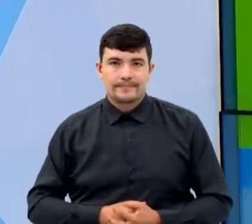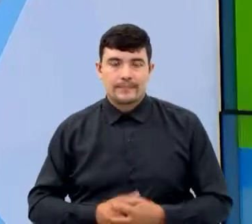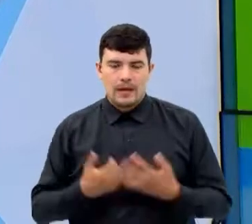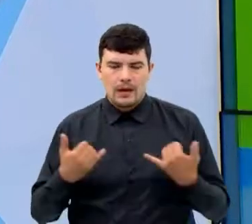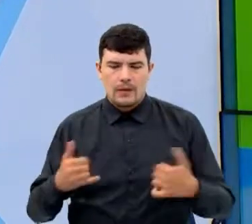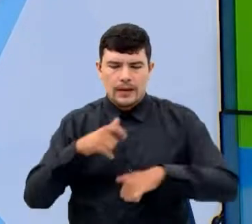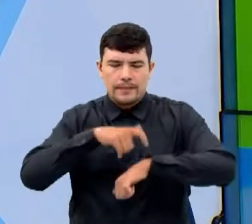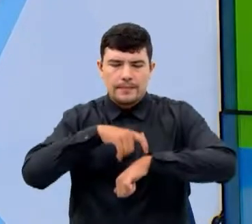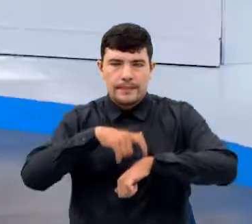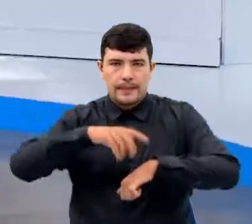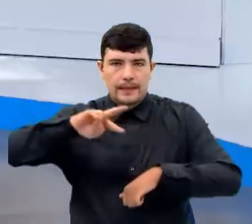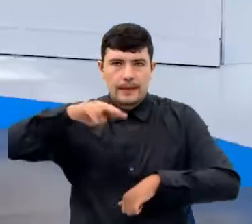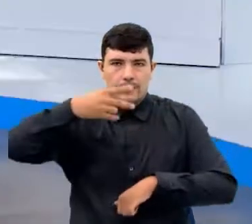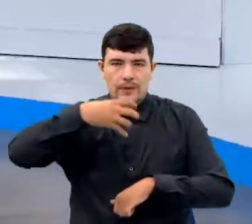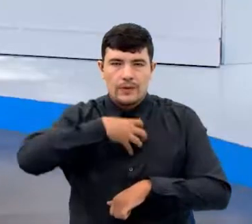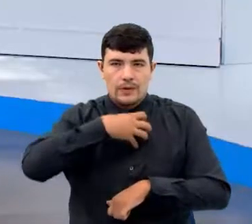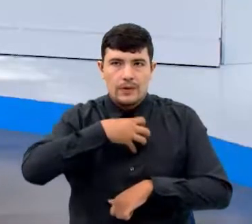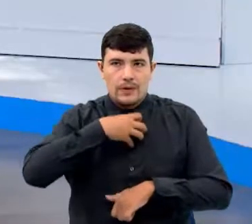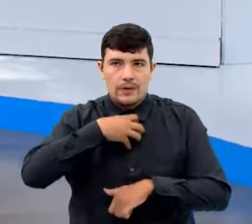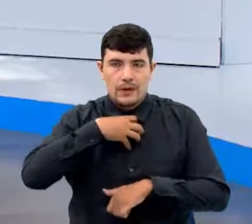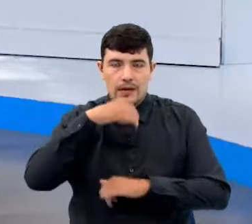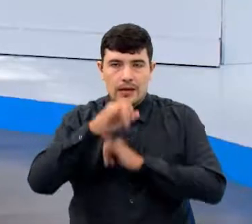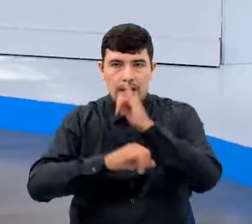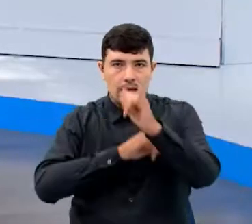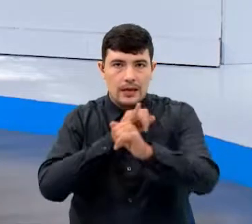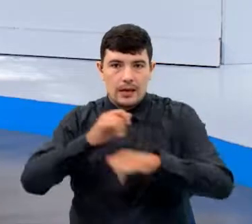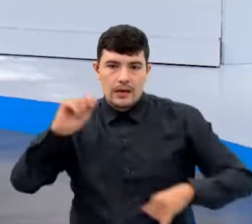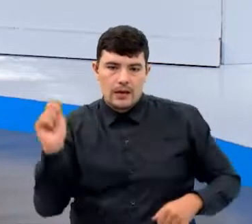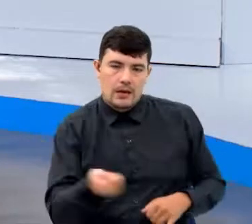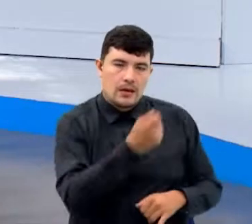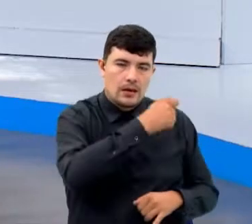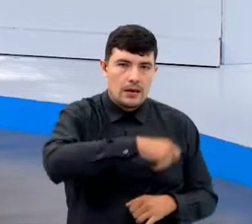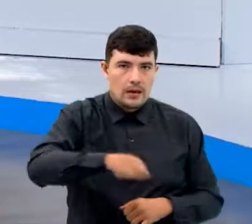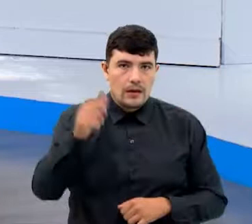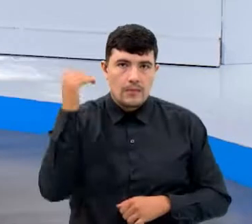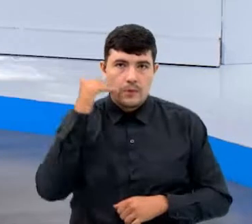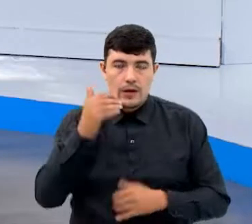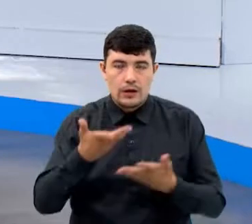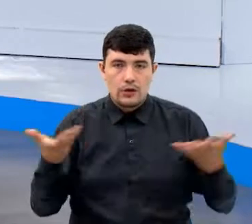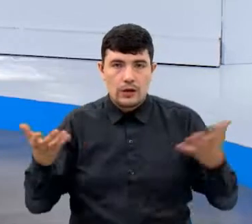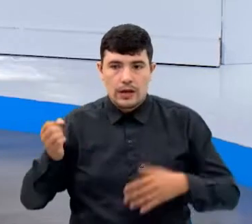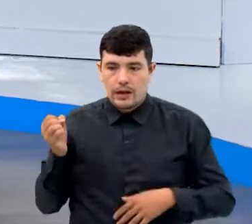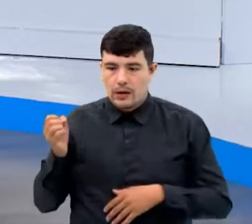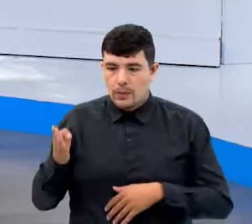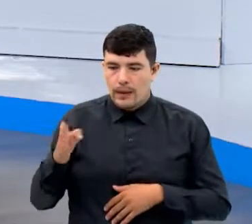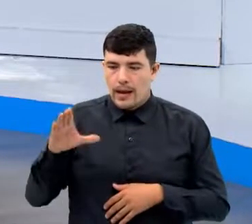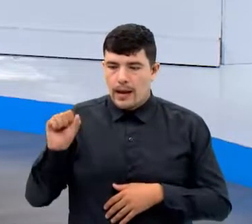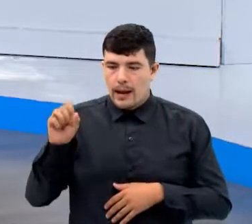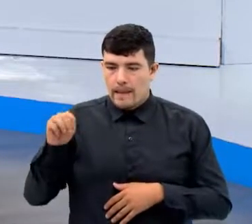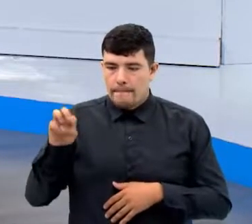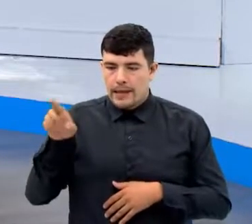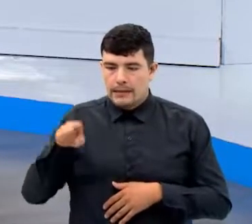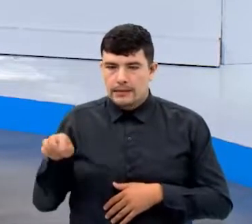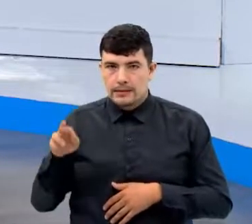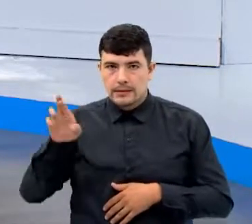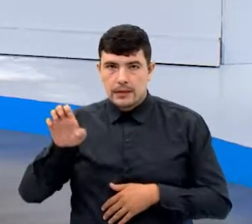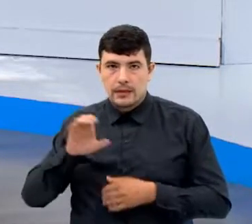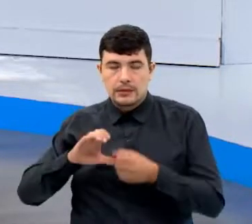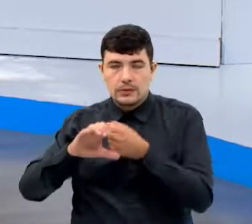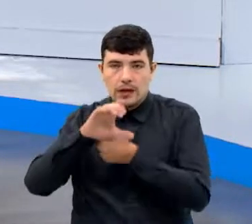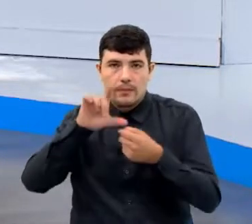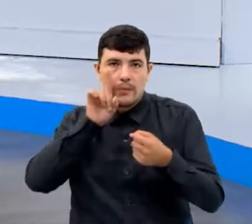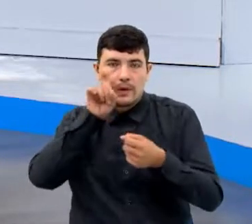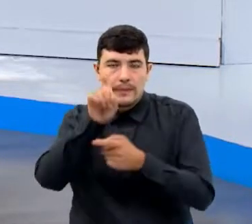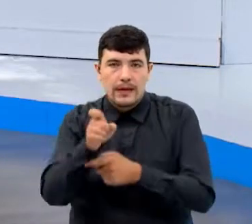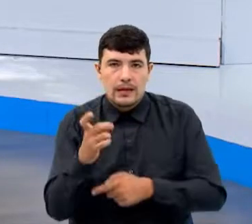Y a esta hora se cumple la segunda ronda del torneo internacional de tenis femenino que se cumple en el Club Campestre de Bucaramanga. Dos santandereanas con experiencias distintas,